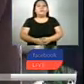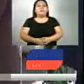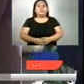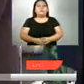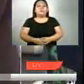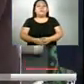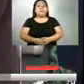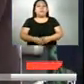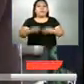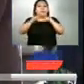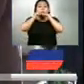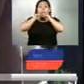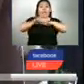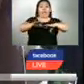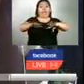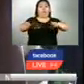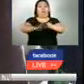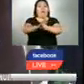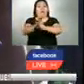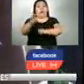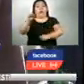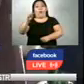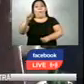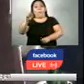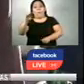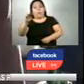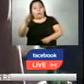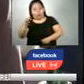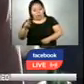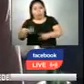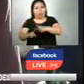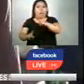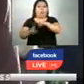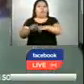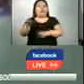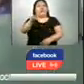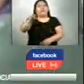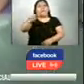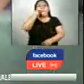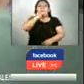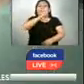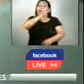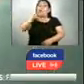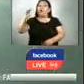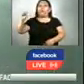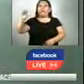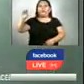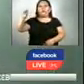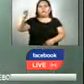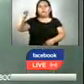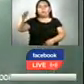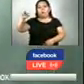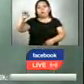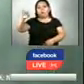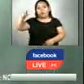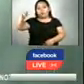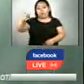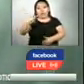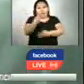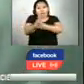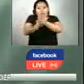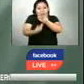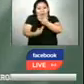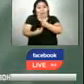Como si la rápida expansión de Omicron no fuera suficiente, la aparición de la coronagripe o el contagio simultáneo de COVID-19 e influenza en un